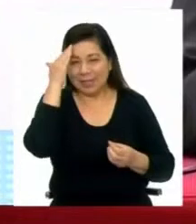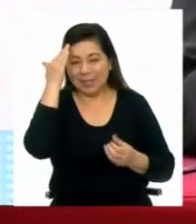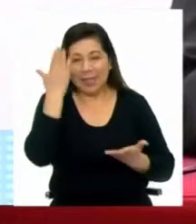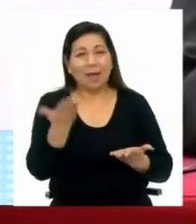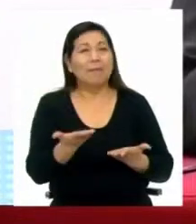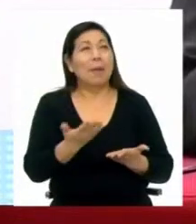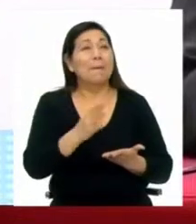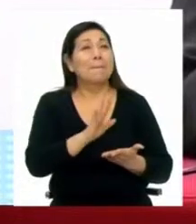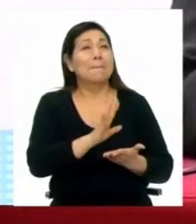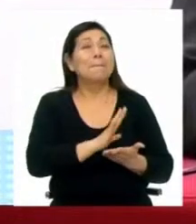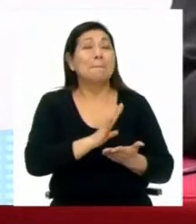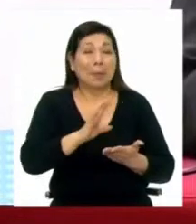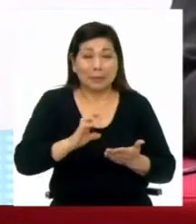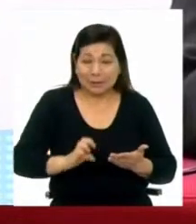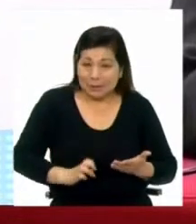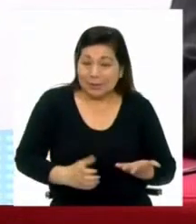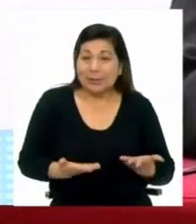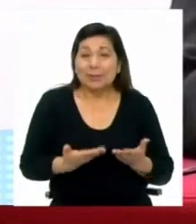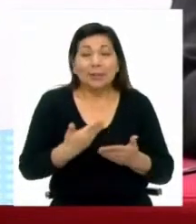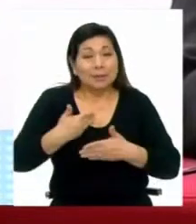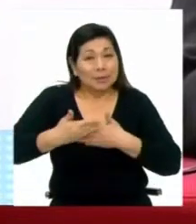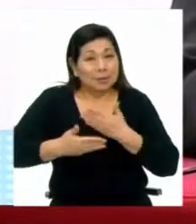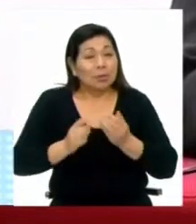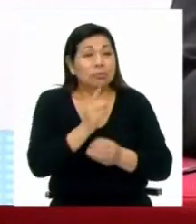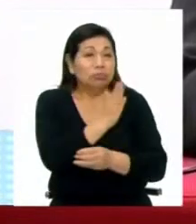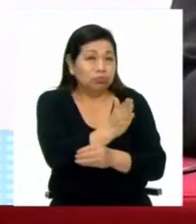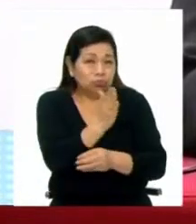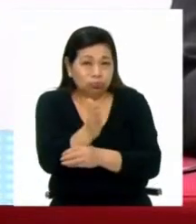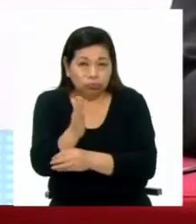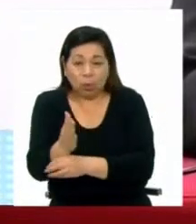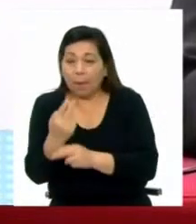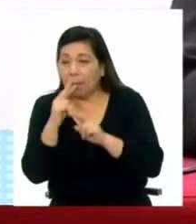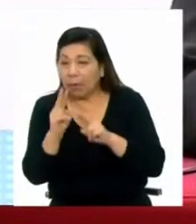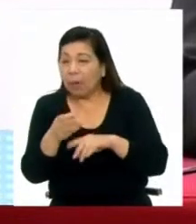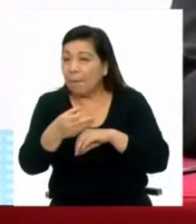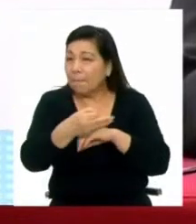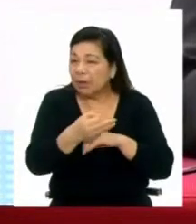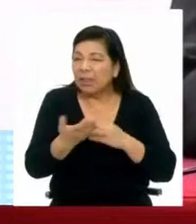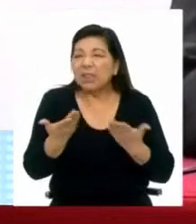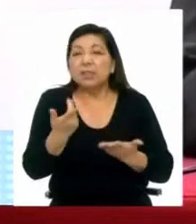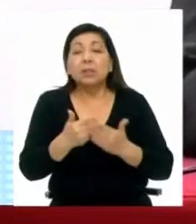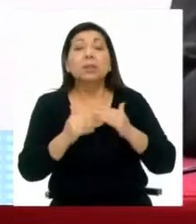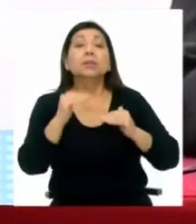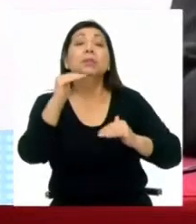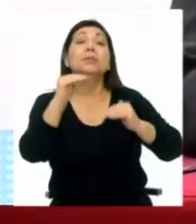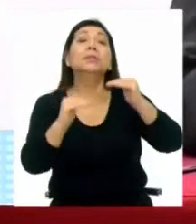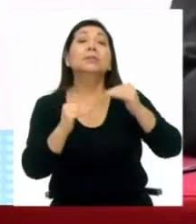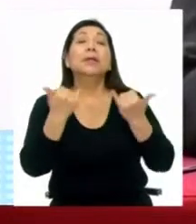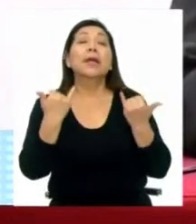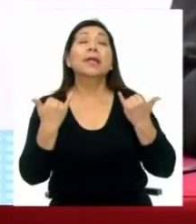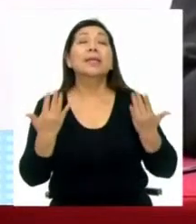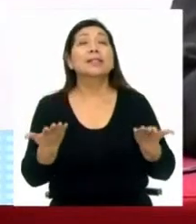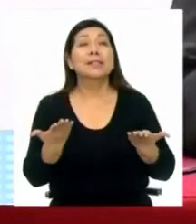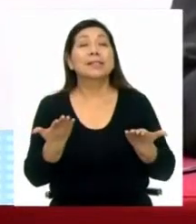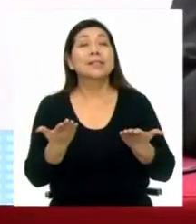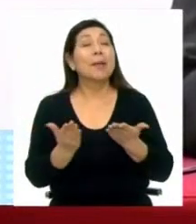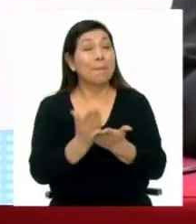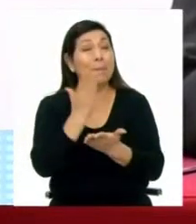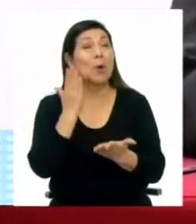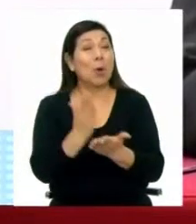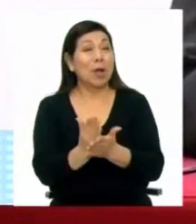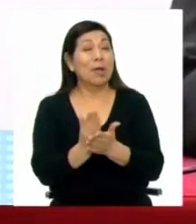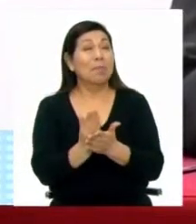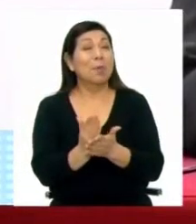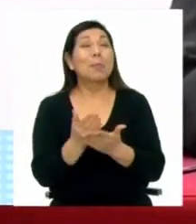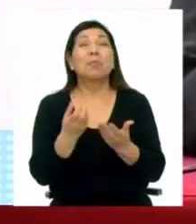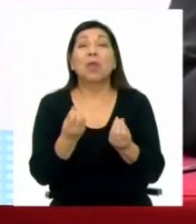el Ejecutivo ha estado yendo a cada una de las zonas para tratar de desescalar estas situaciones